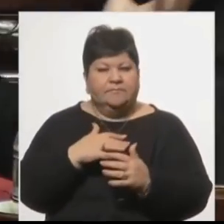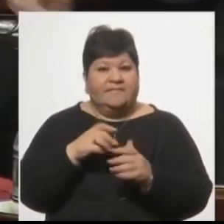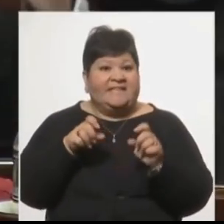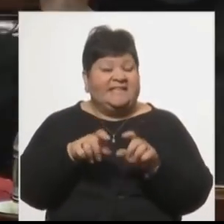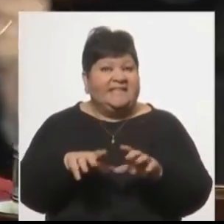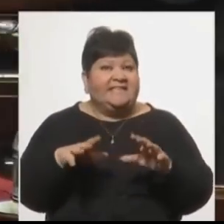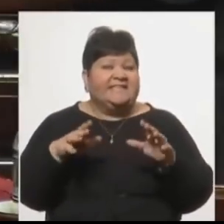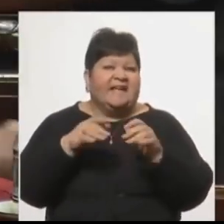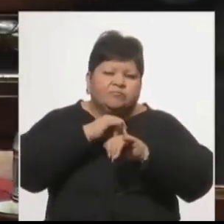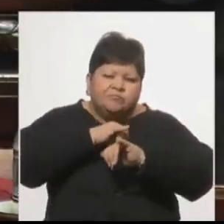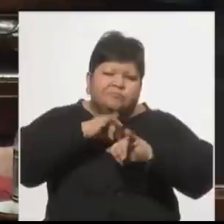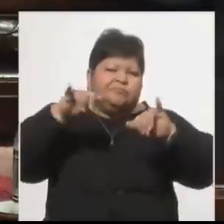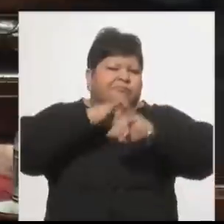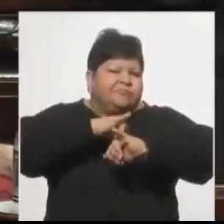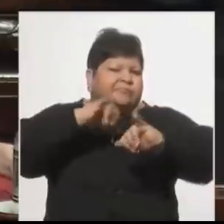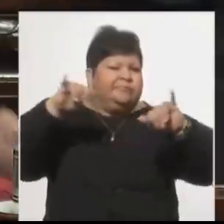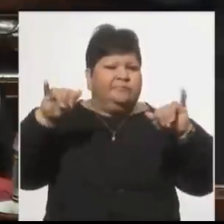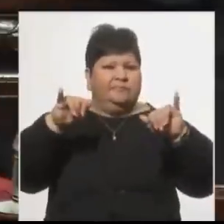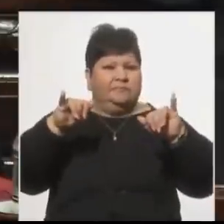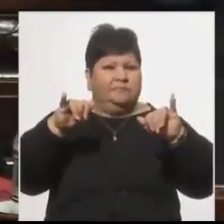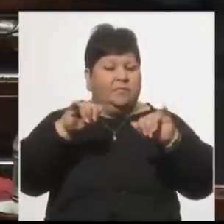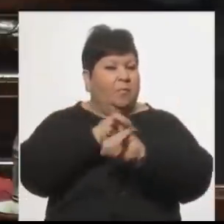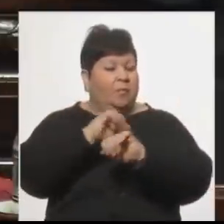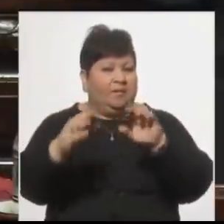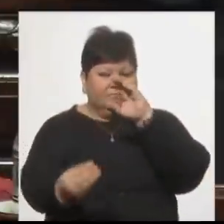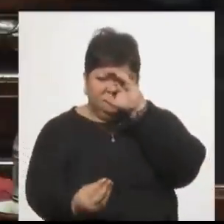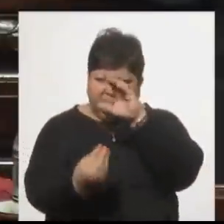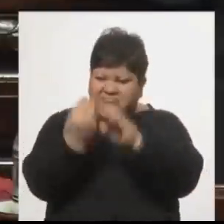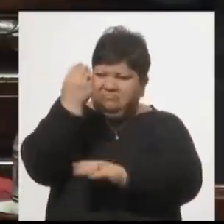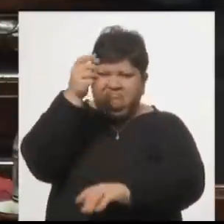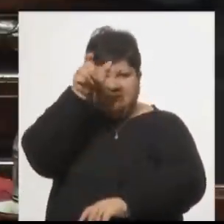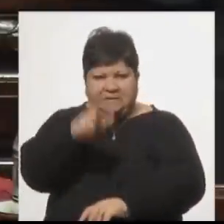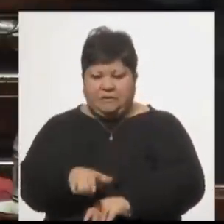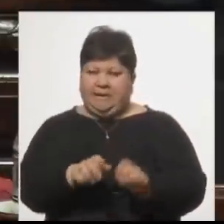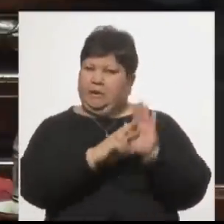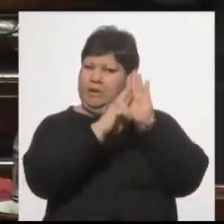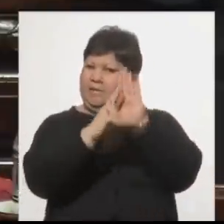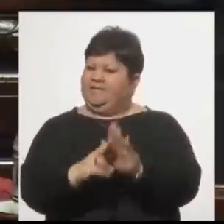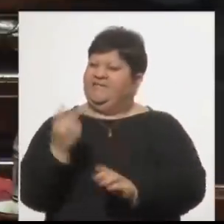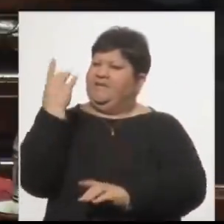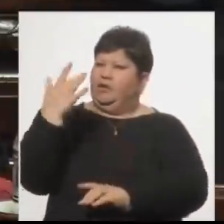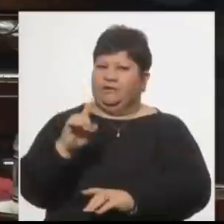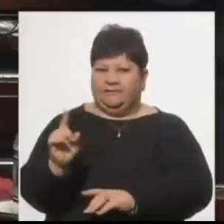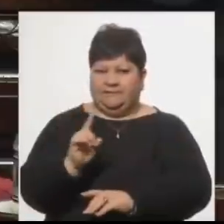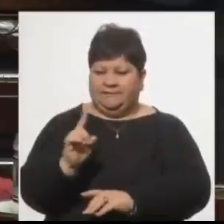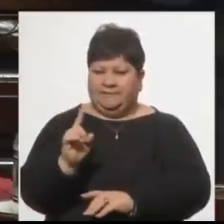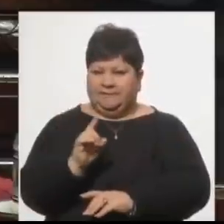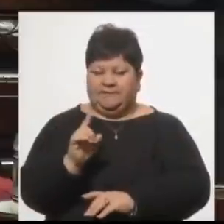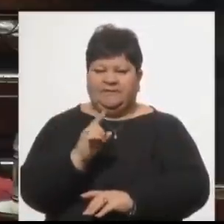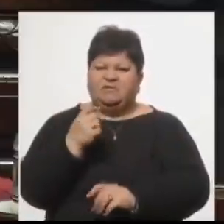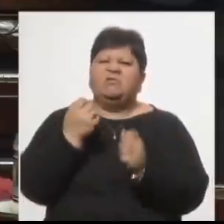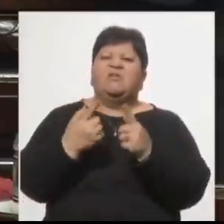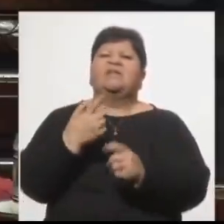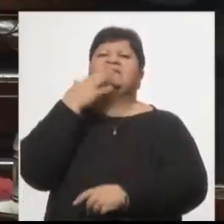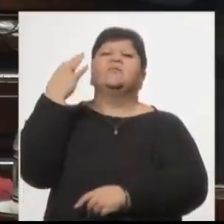burbujas propagandísticas, figuras que no representan valores y que no dan la seguridad de